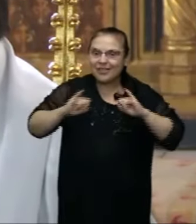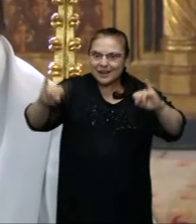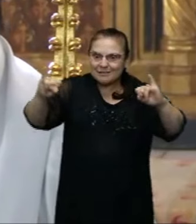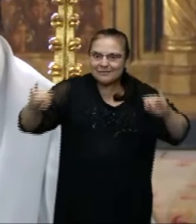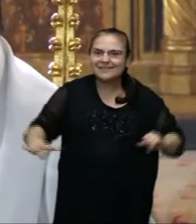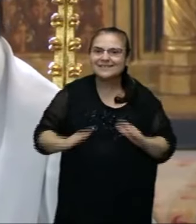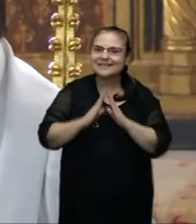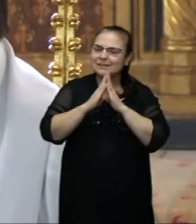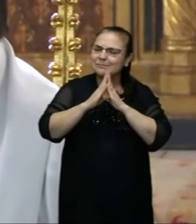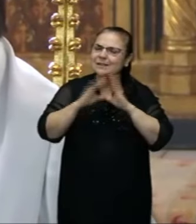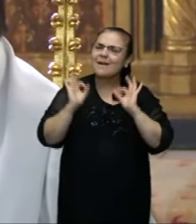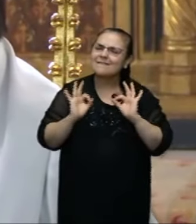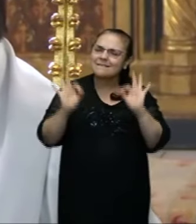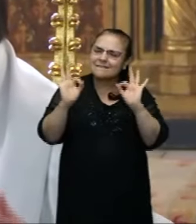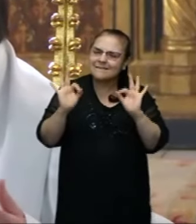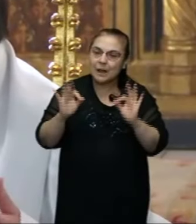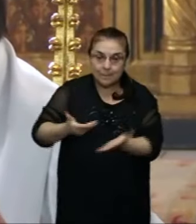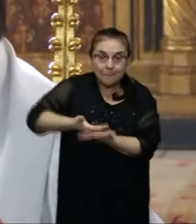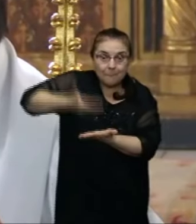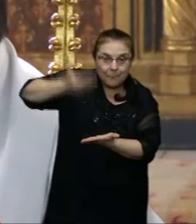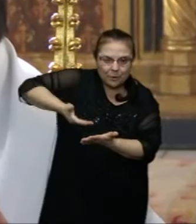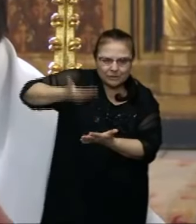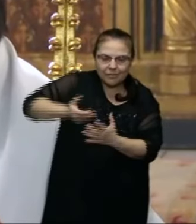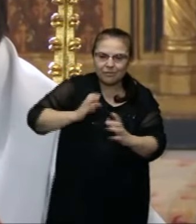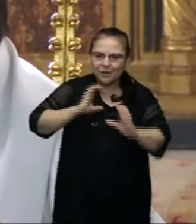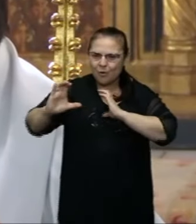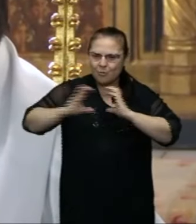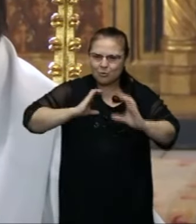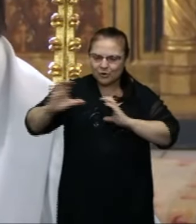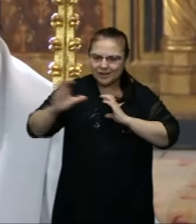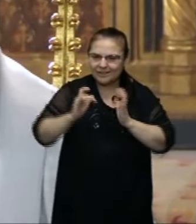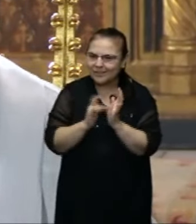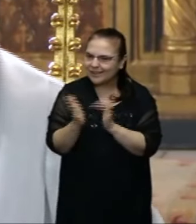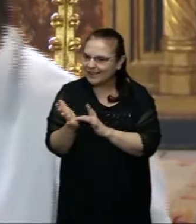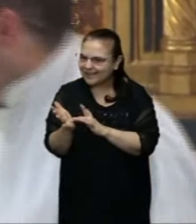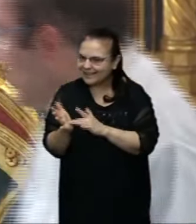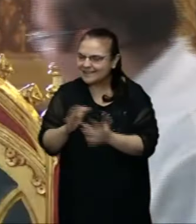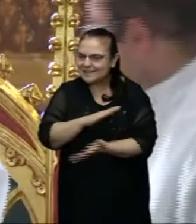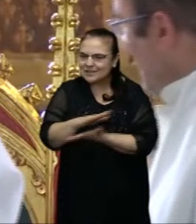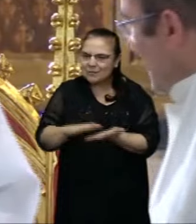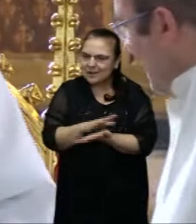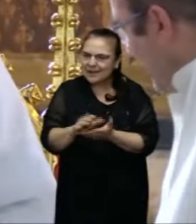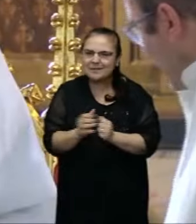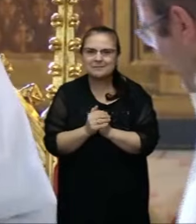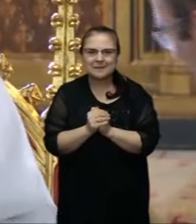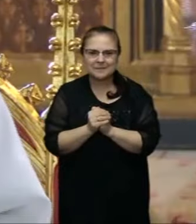Misa, sensibilizándonos sobre la importancia de la comunicación de Cristo palabra hacia los hombres.